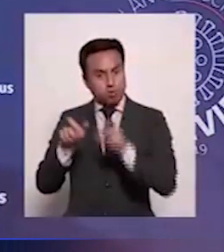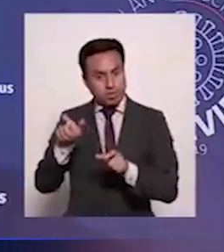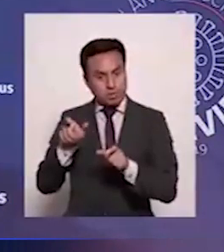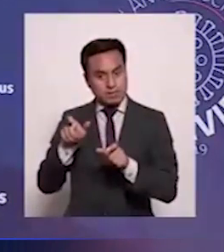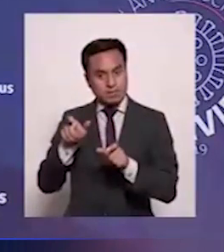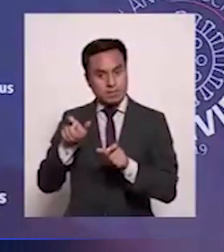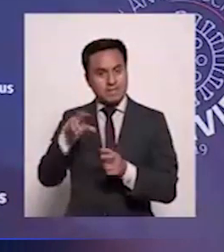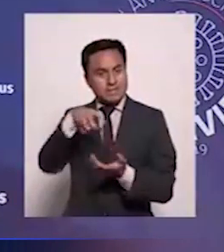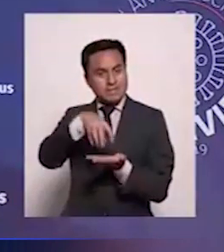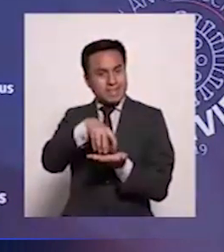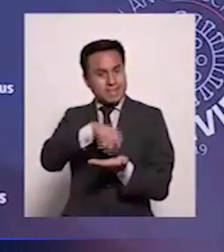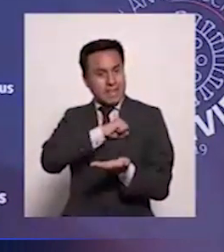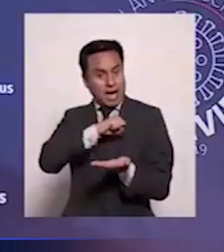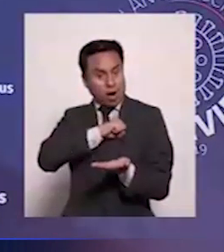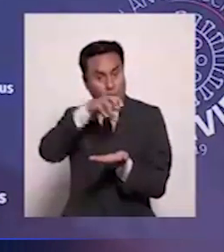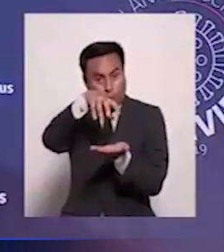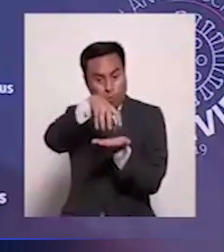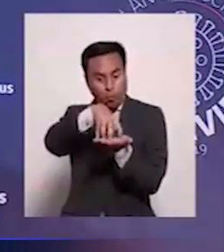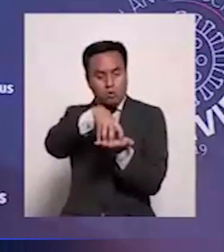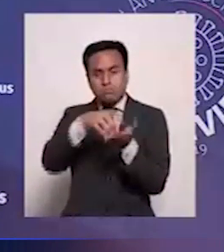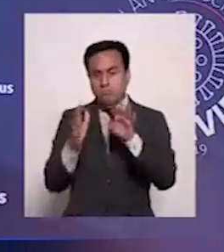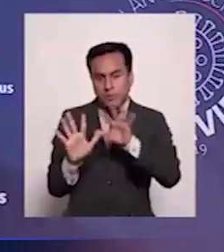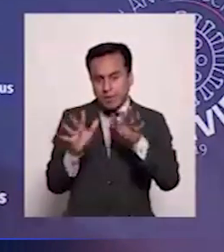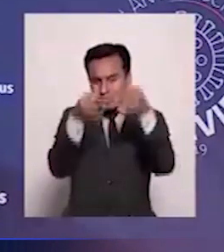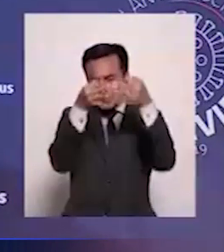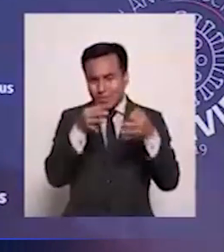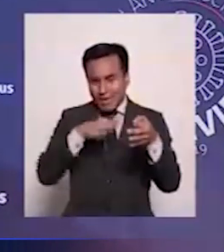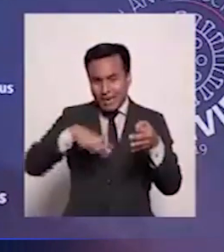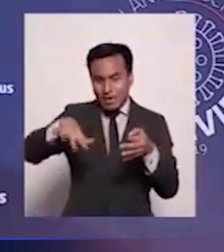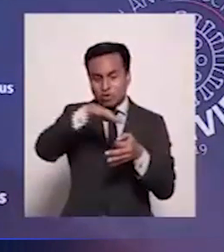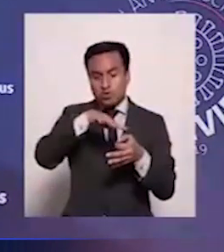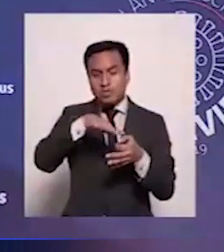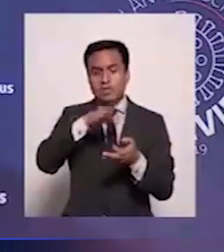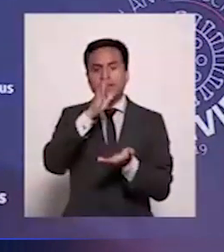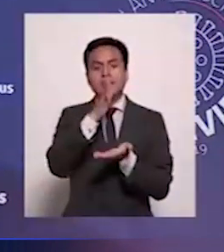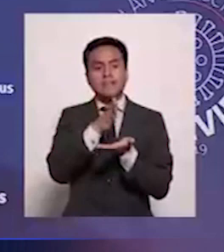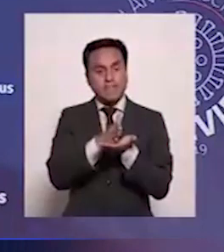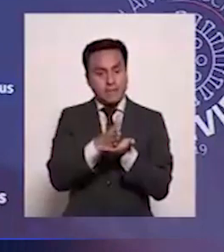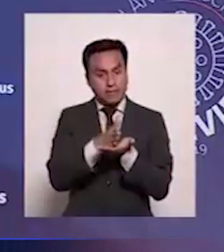de la ciudad de santiago aproximadamente deberán